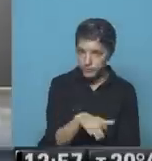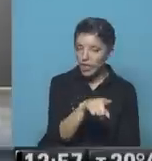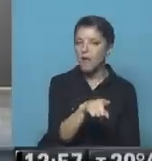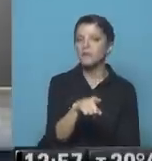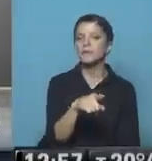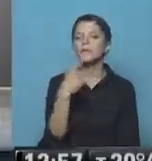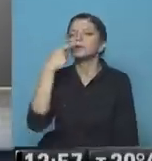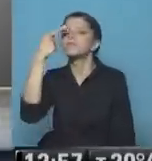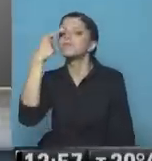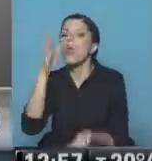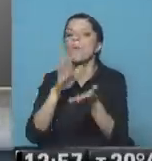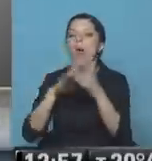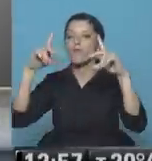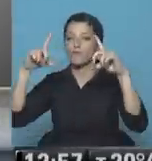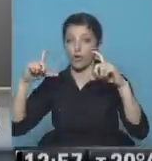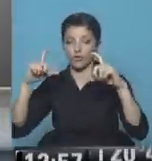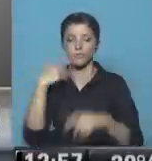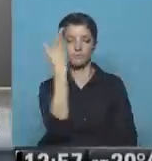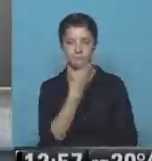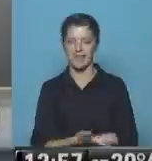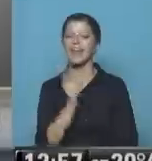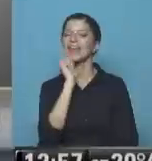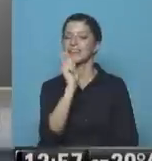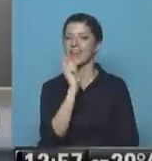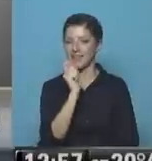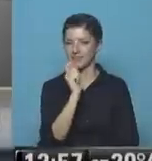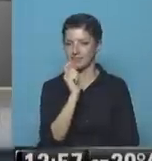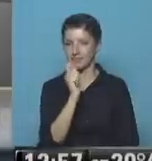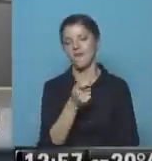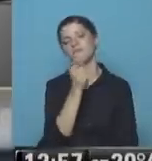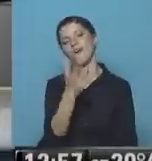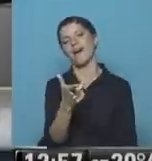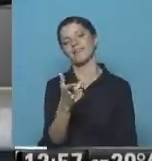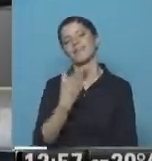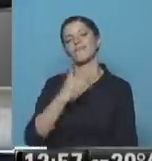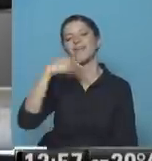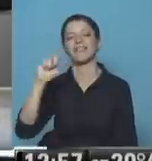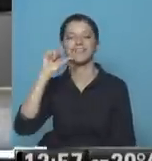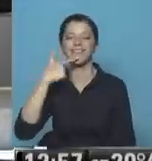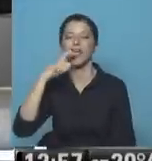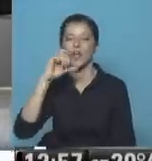su interés por la fotografía. ¿Quién es nuestro personaje de hoy? Qué fácil que lo hizo Francisco hoy.